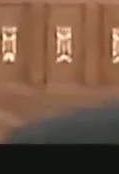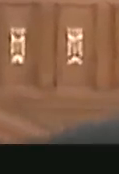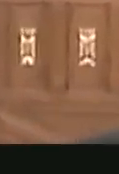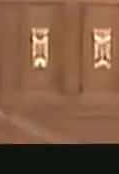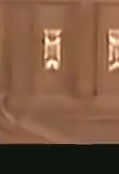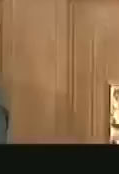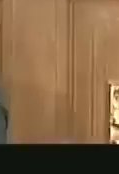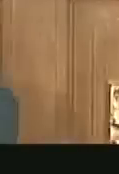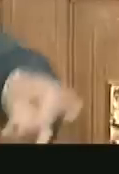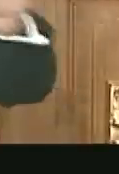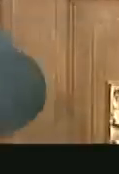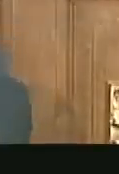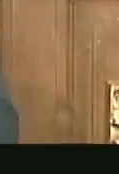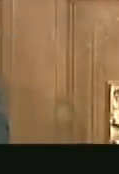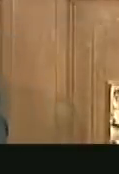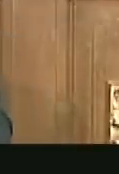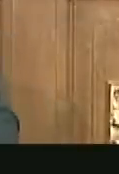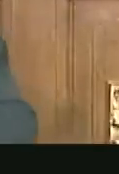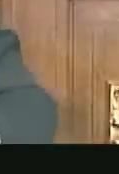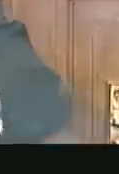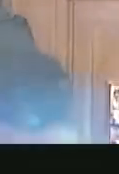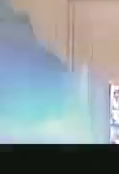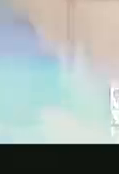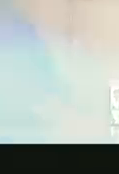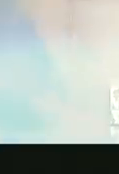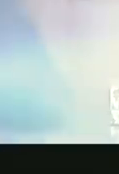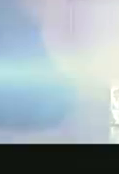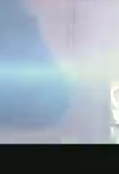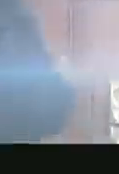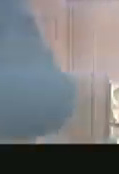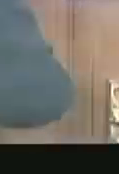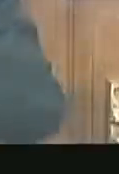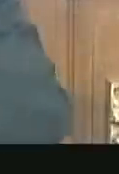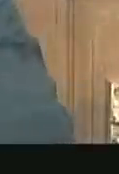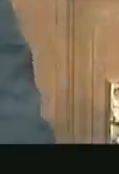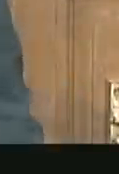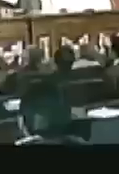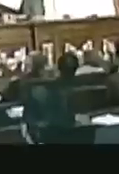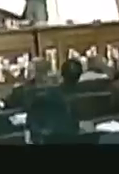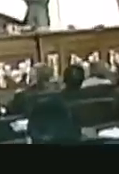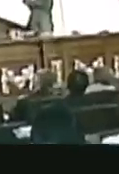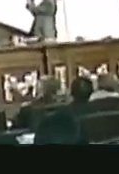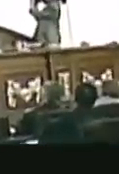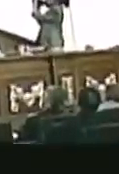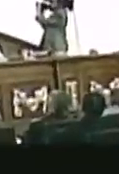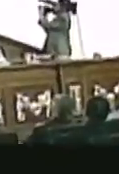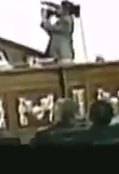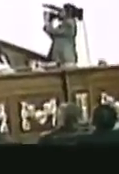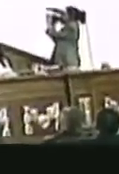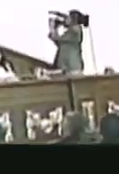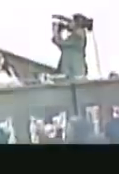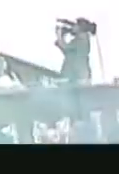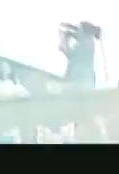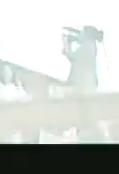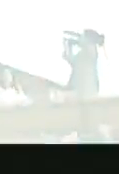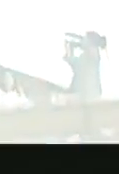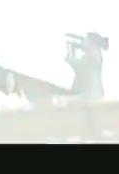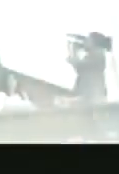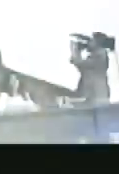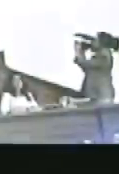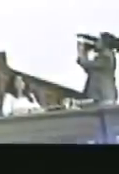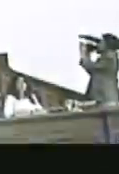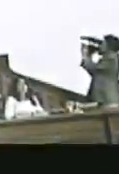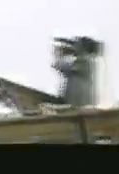constituyente. Porque lo hice fundamentalmente para llegar a este momento, a la instalación de la Asamblea